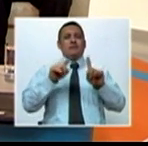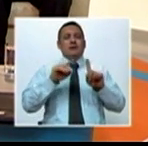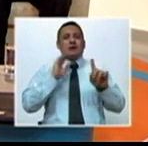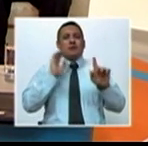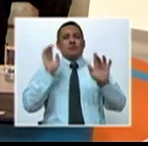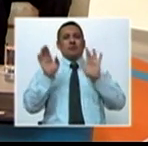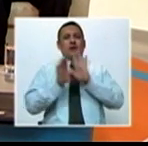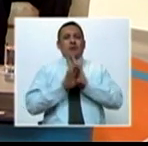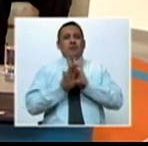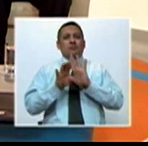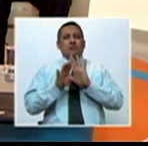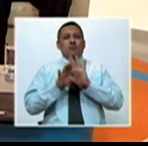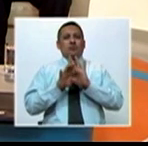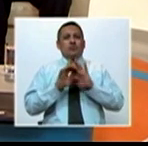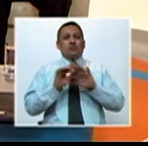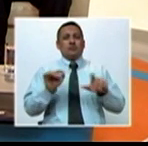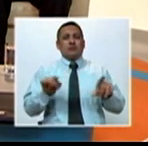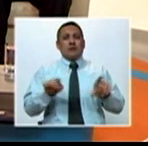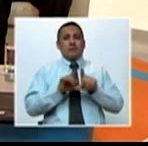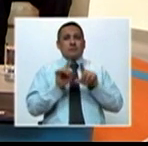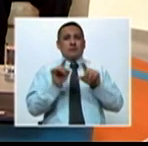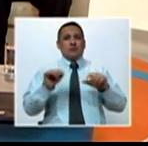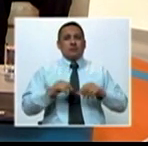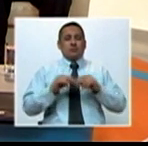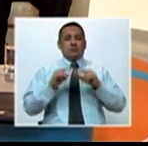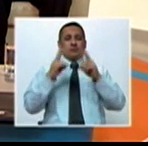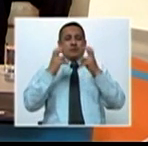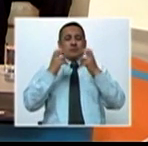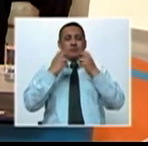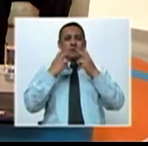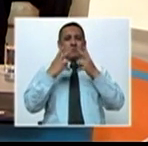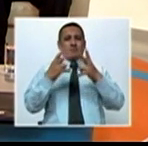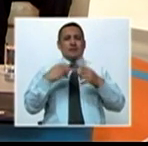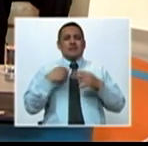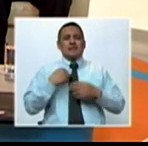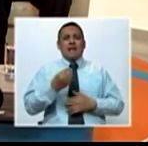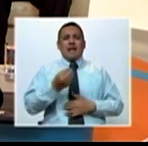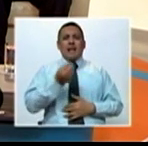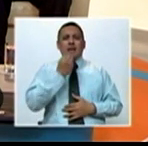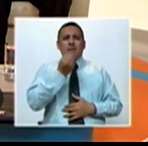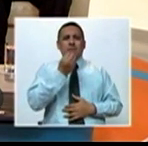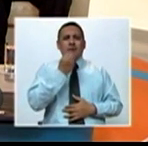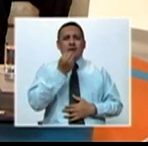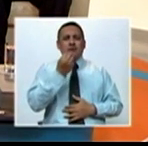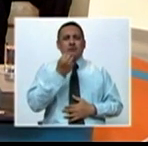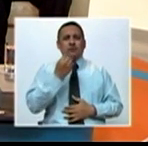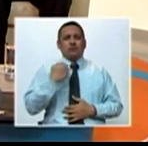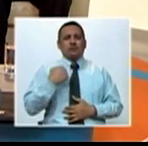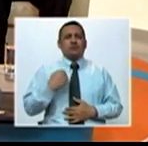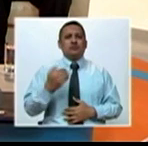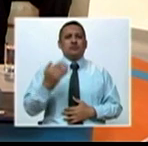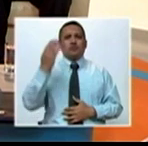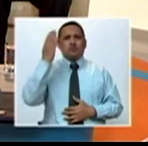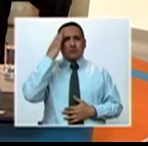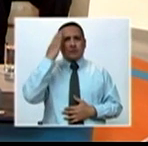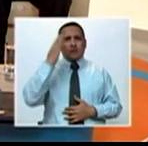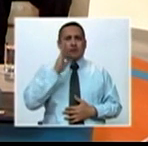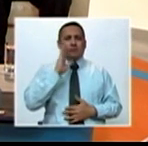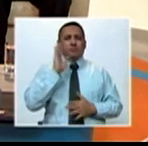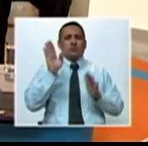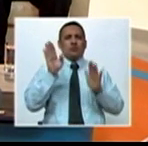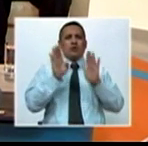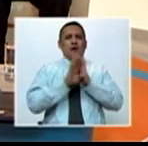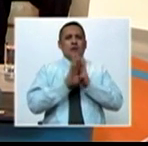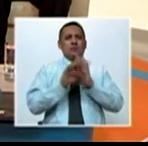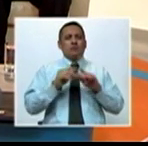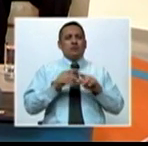salgo un ratito de alimentos, entiendo que ahí el promedio es algo mayor,